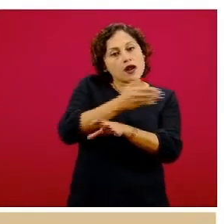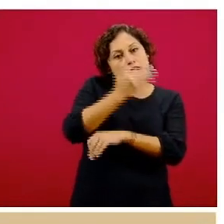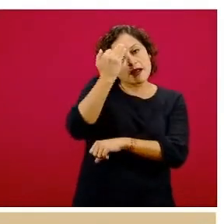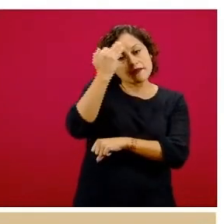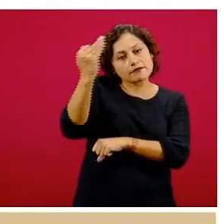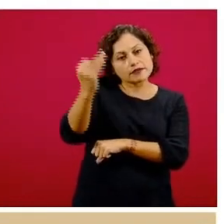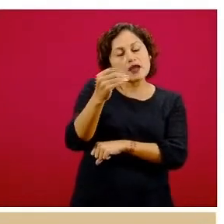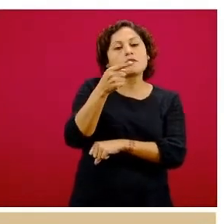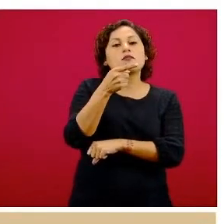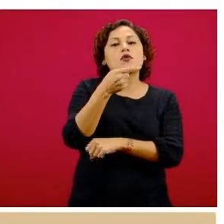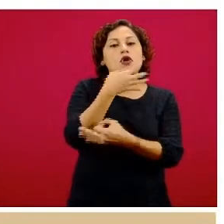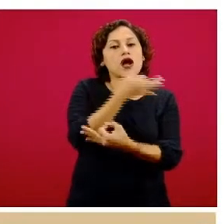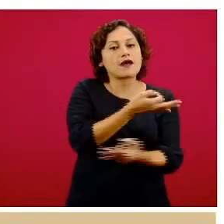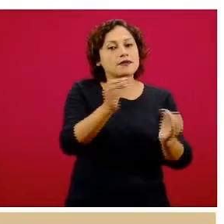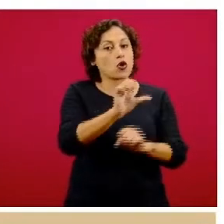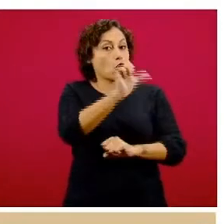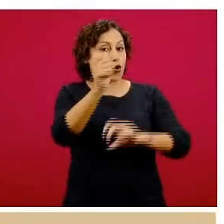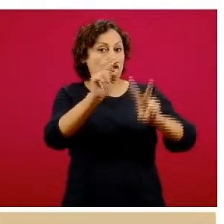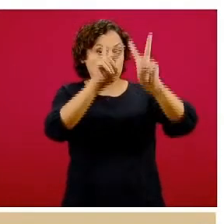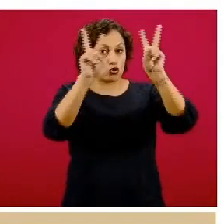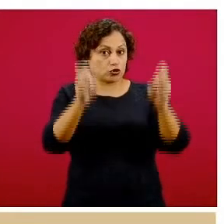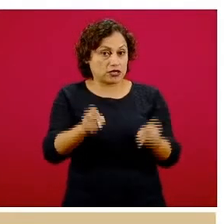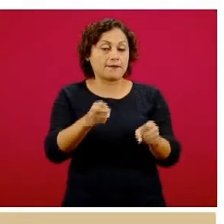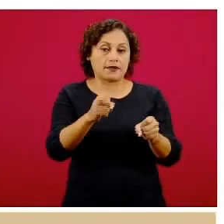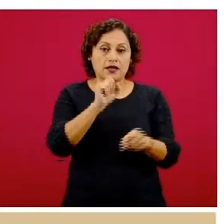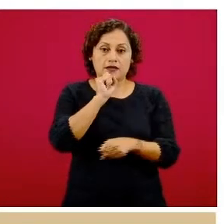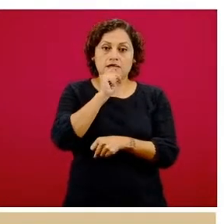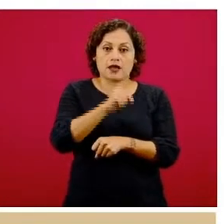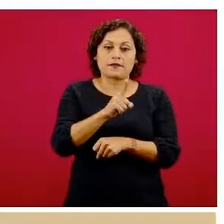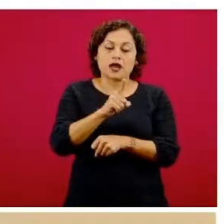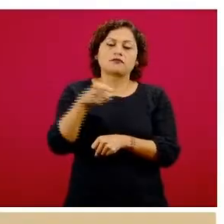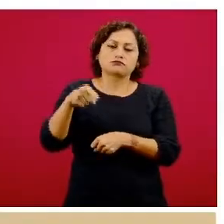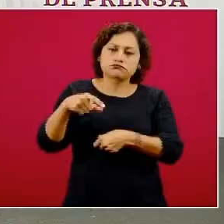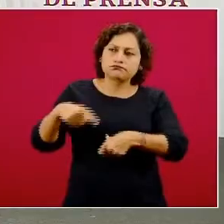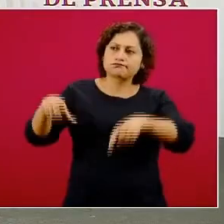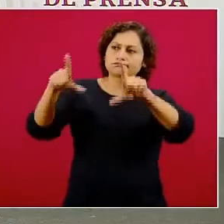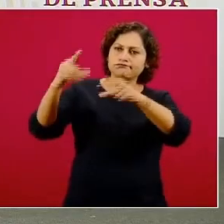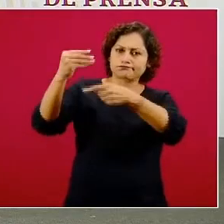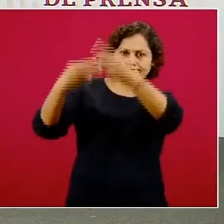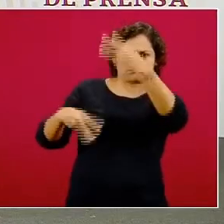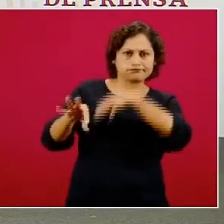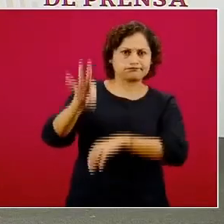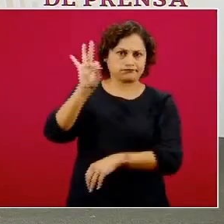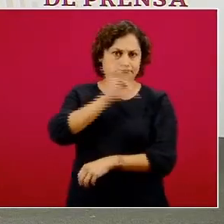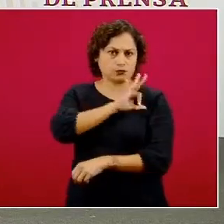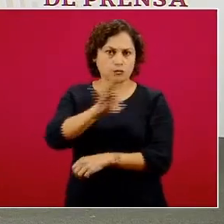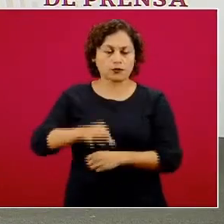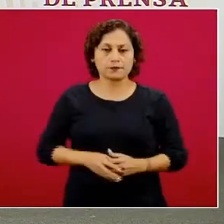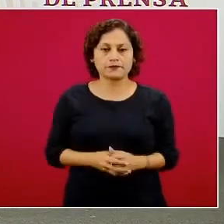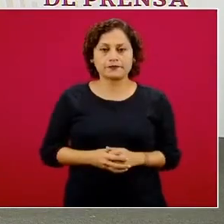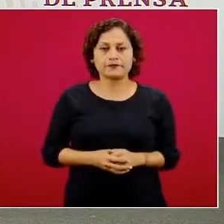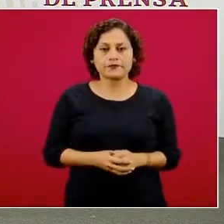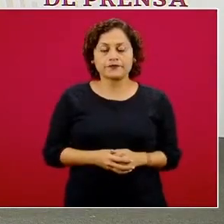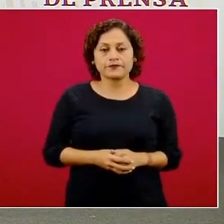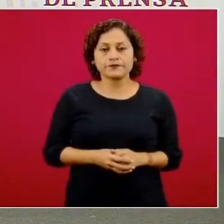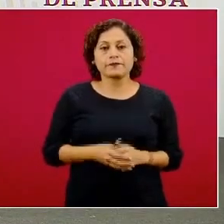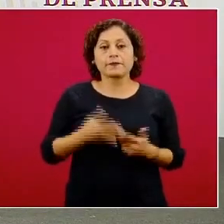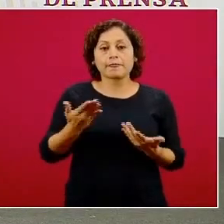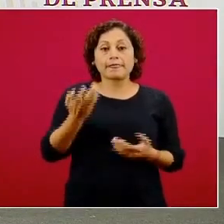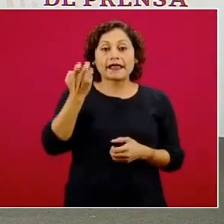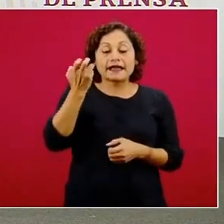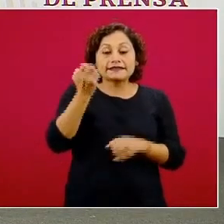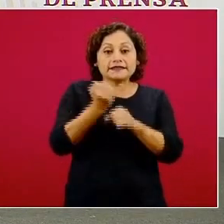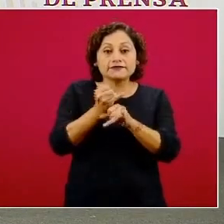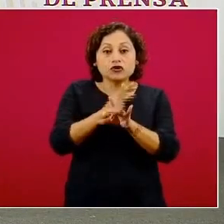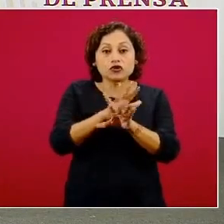verán que hay otros eventos por los cuales hemos emitido estos avisos. Nos permiten contar con información